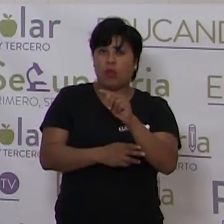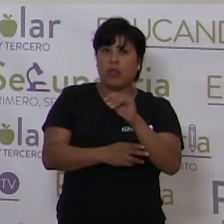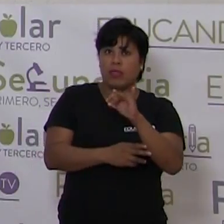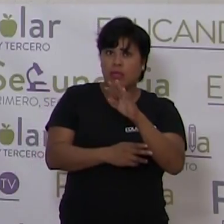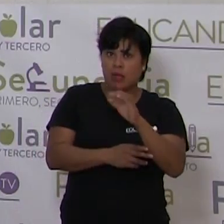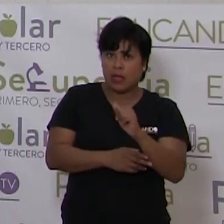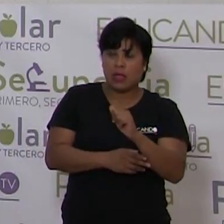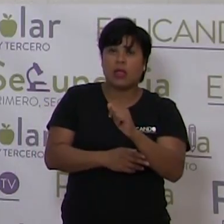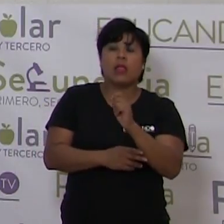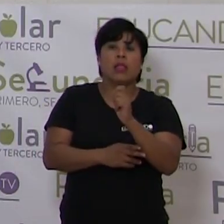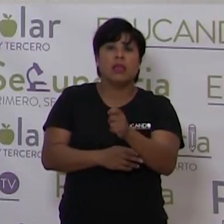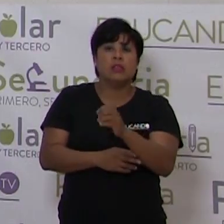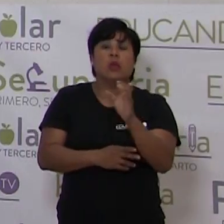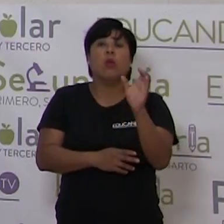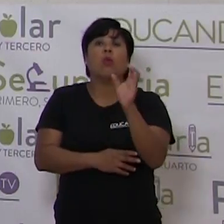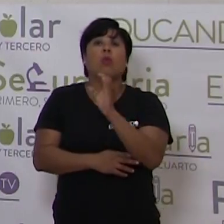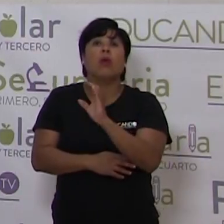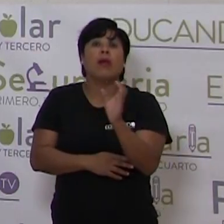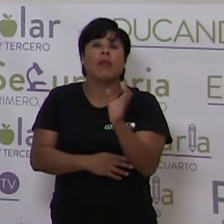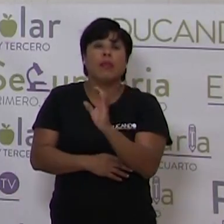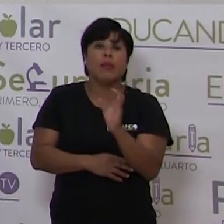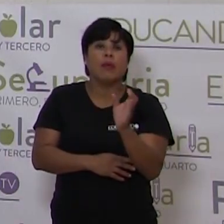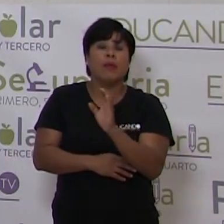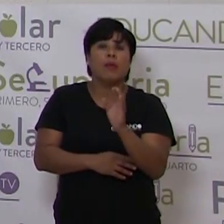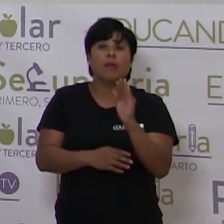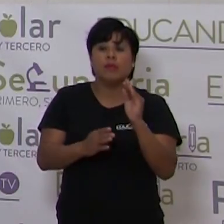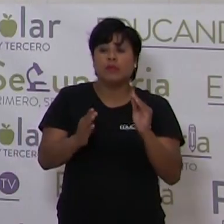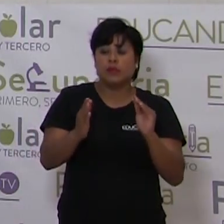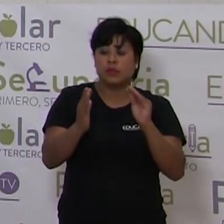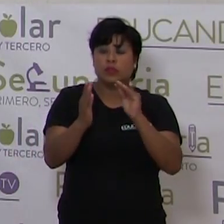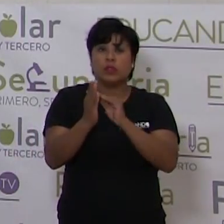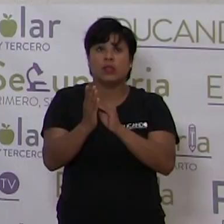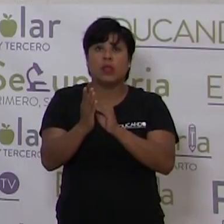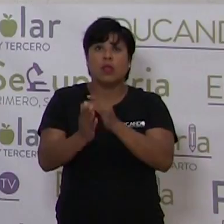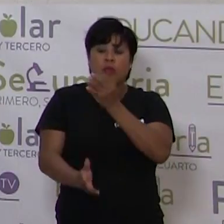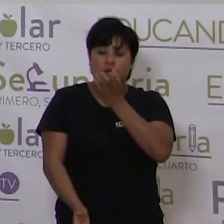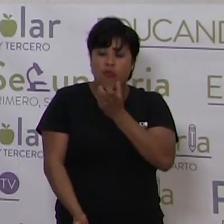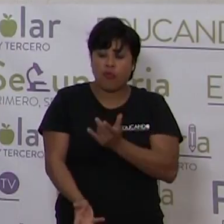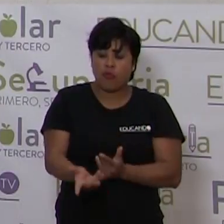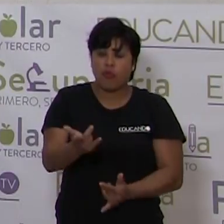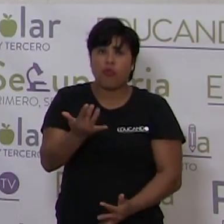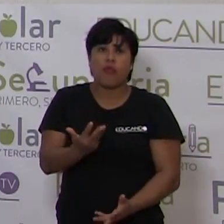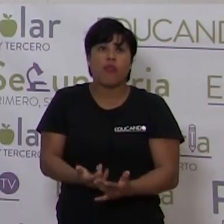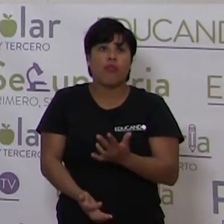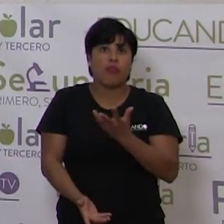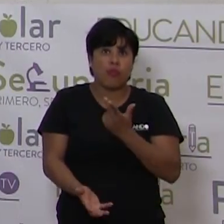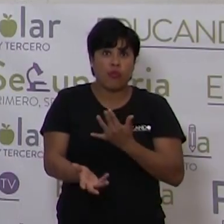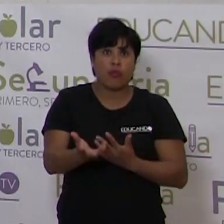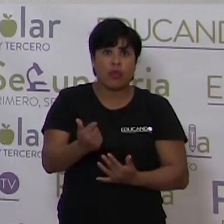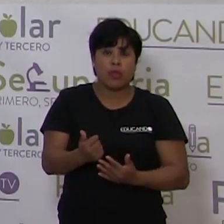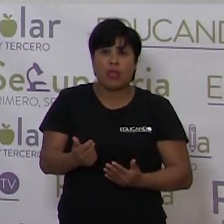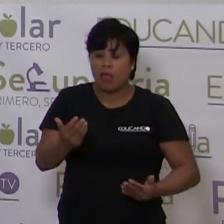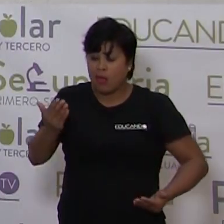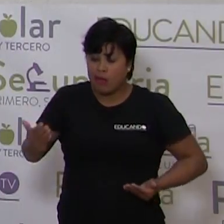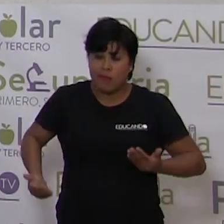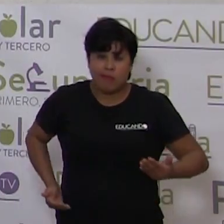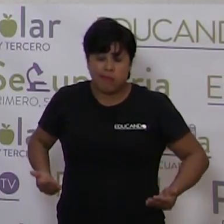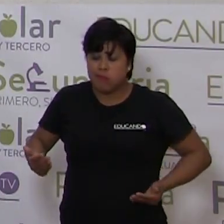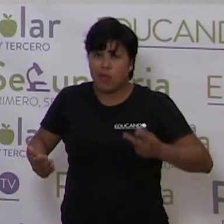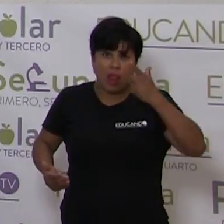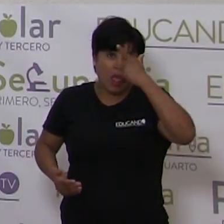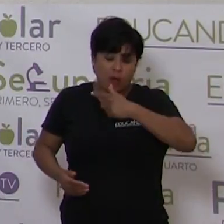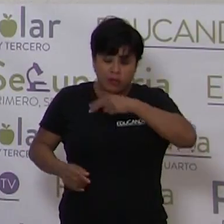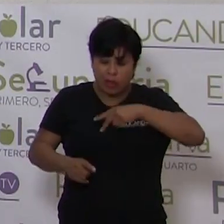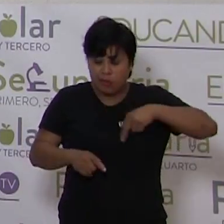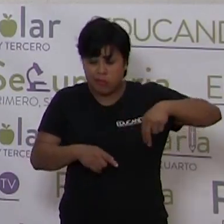fue cuando pusieron la fogata y ellos bailaban en la noche